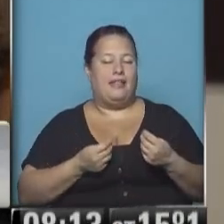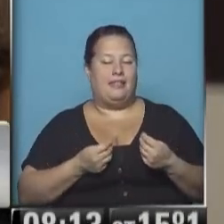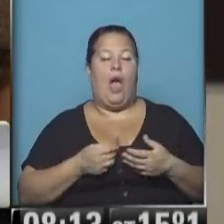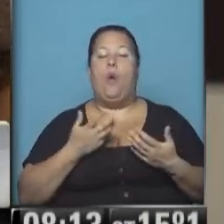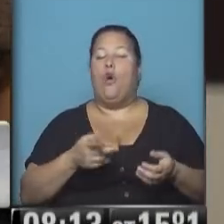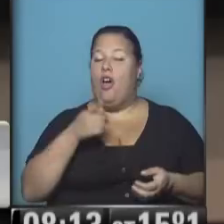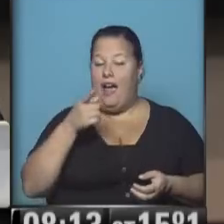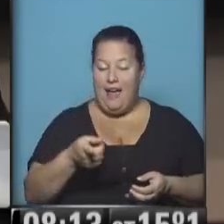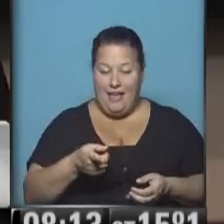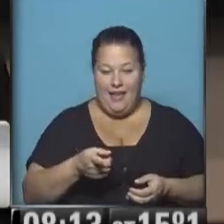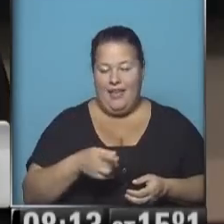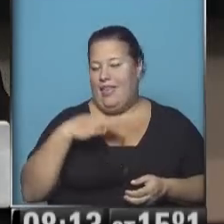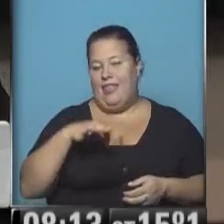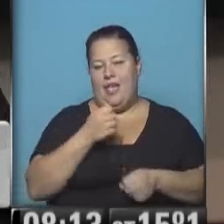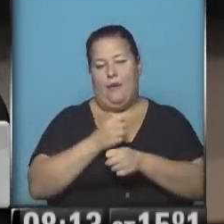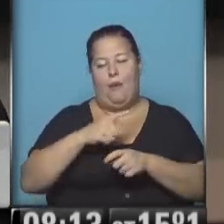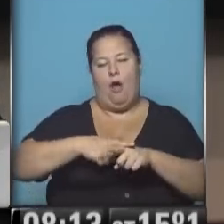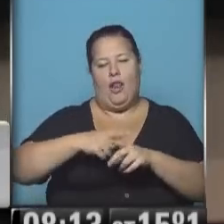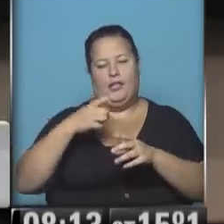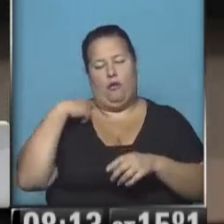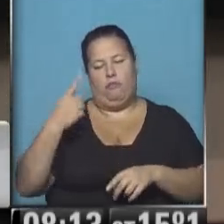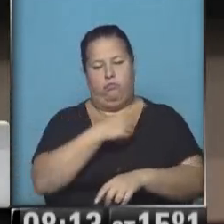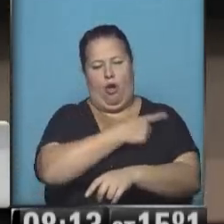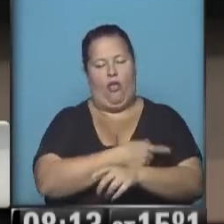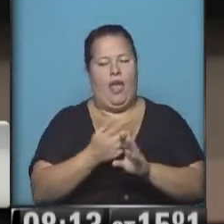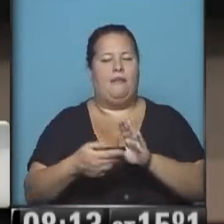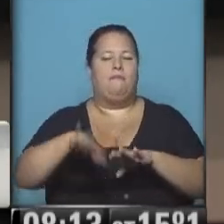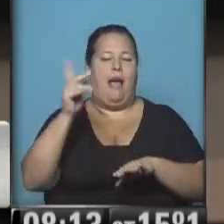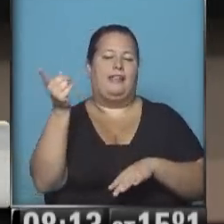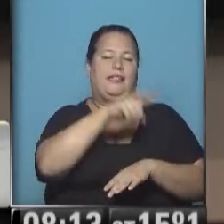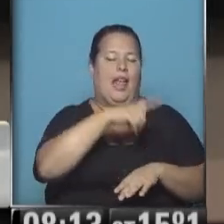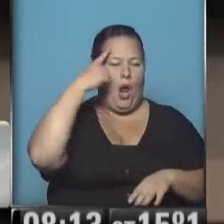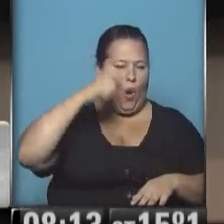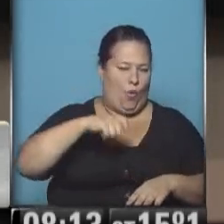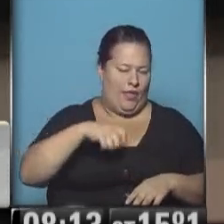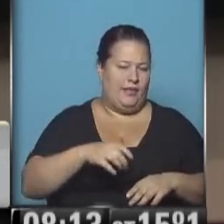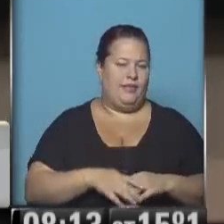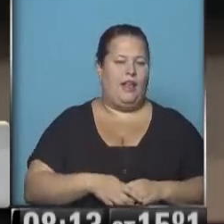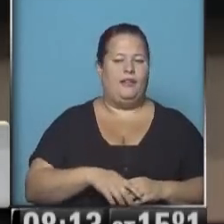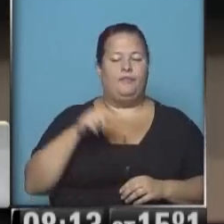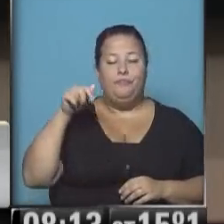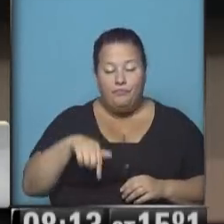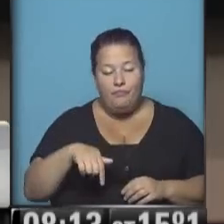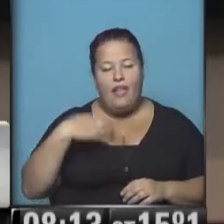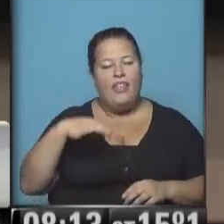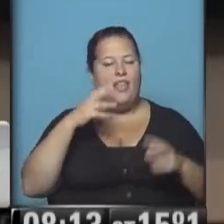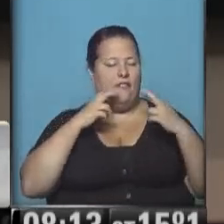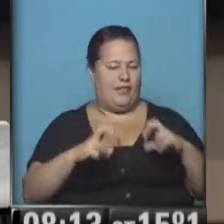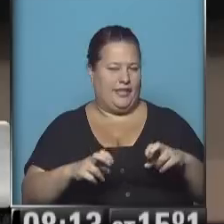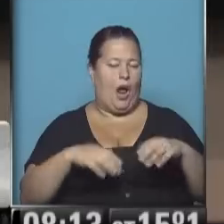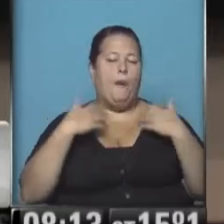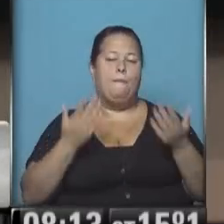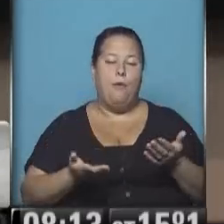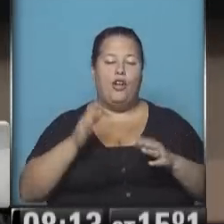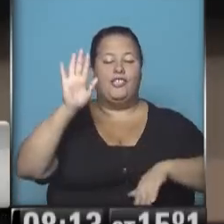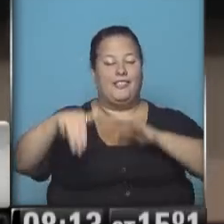ahí eh ahí tiene que actuar el poder político por sobre el poder judicial acá es lo que hay que investigar por eso las